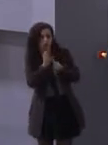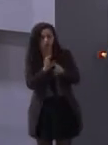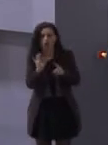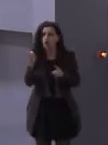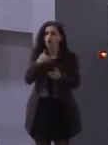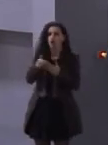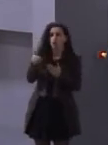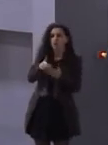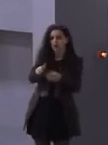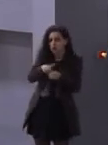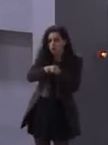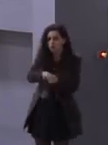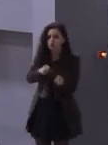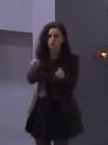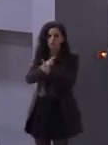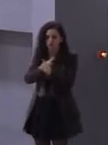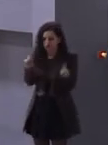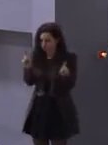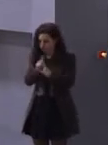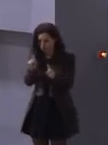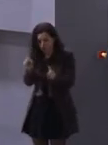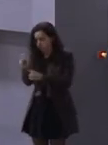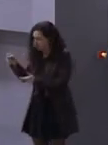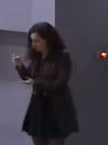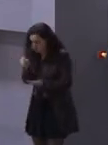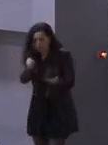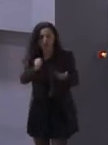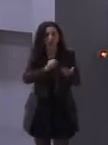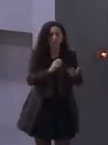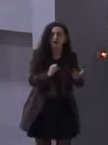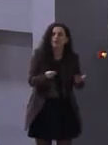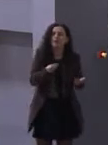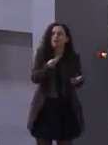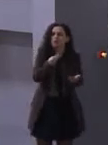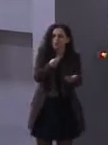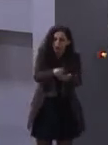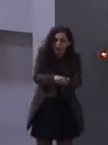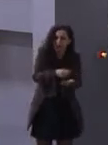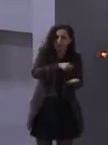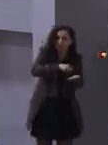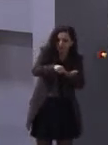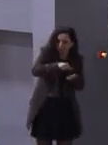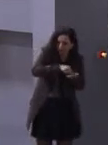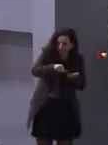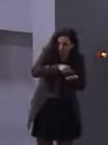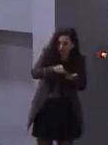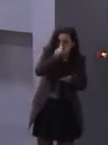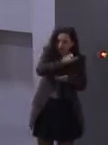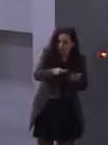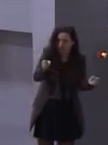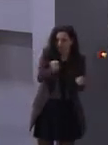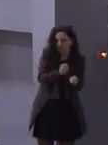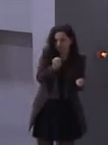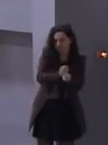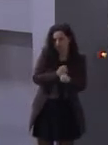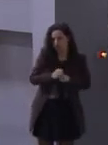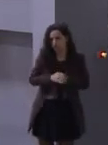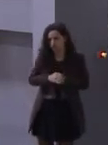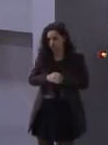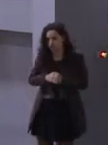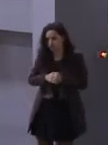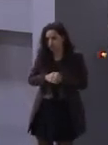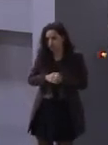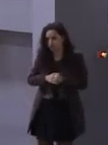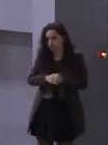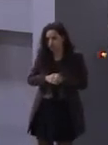un bus, no es para nada, es para funcionamiento, para pagar gastos de personal.